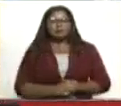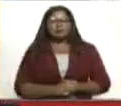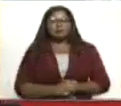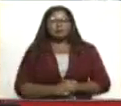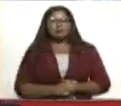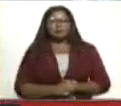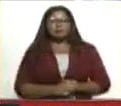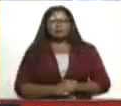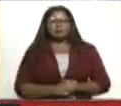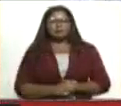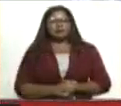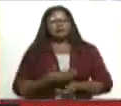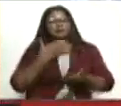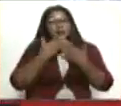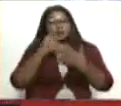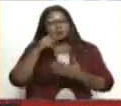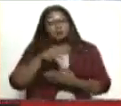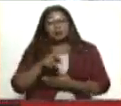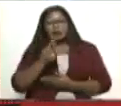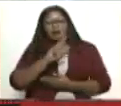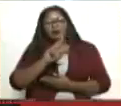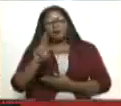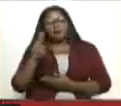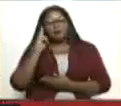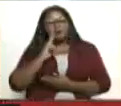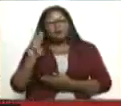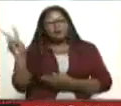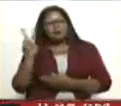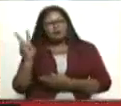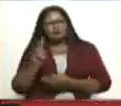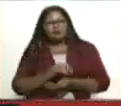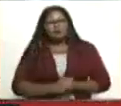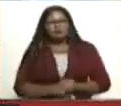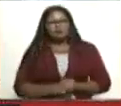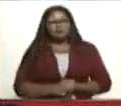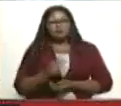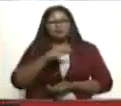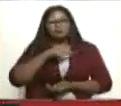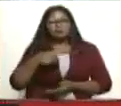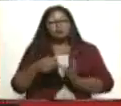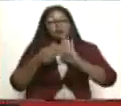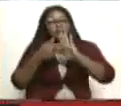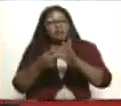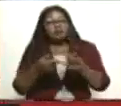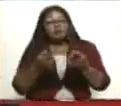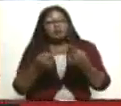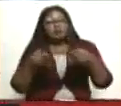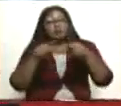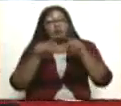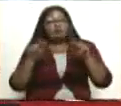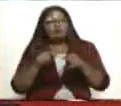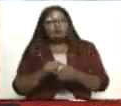a la República Bolivariana de Venezuela, hoy representada por